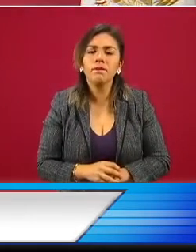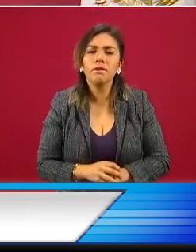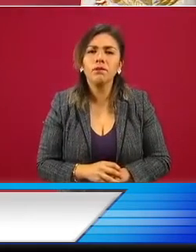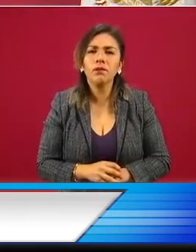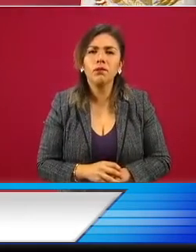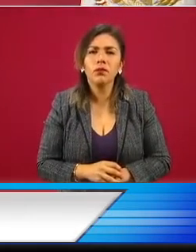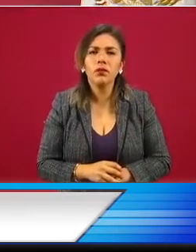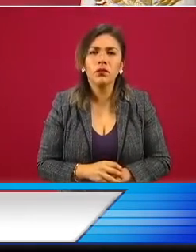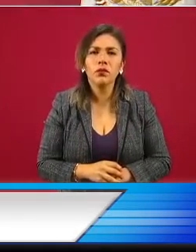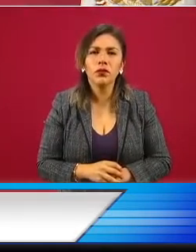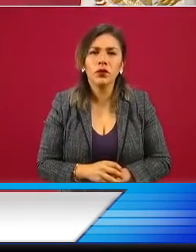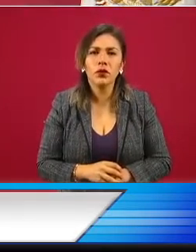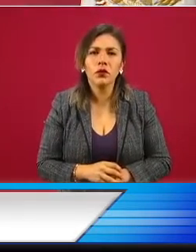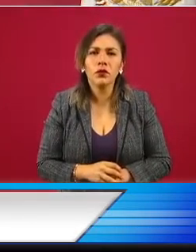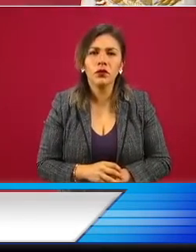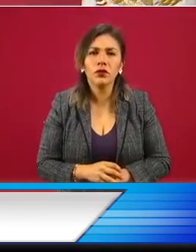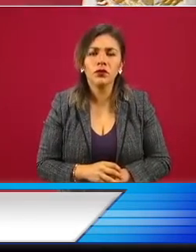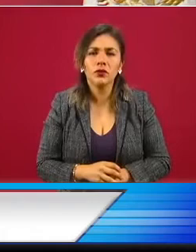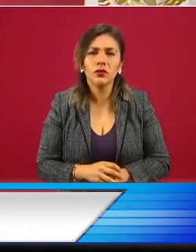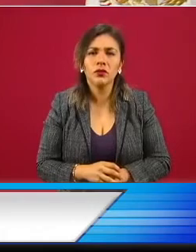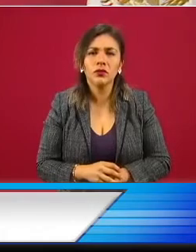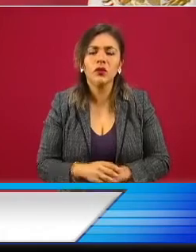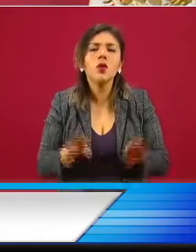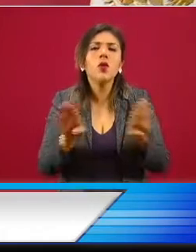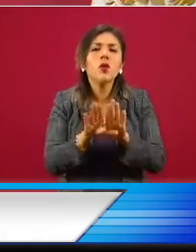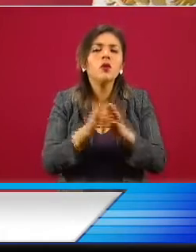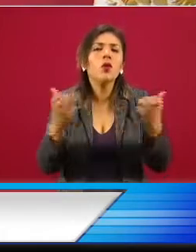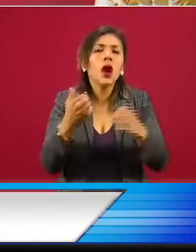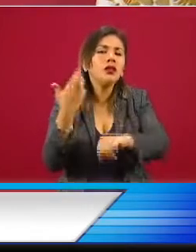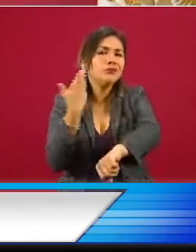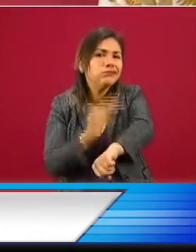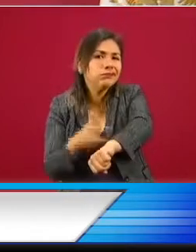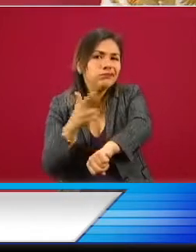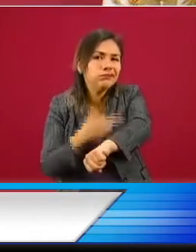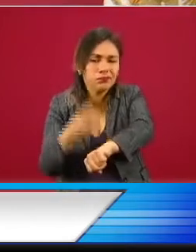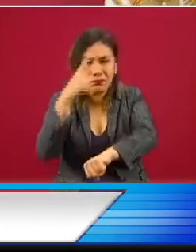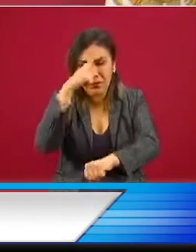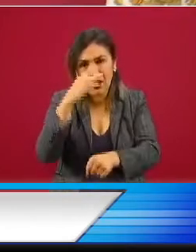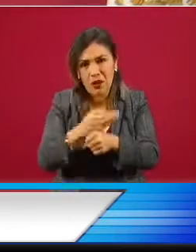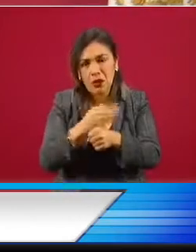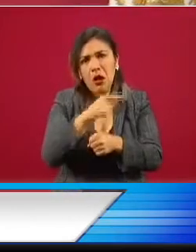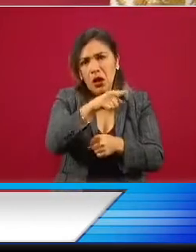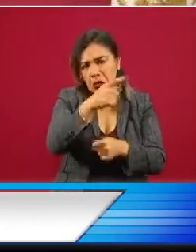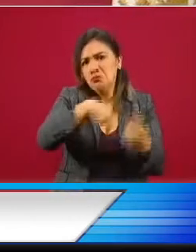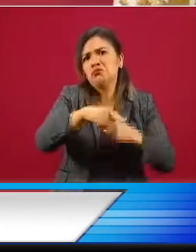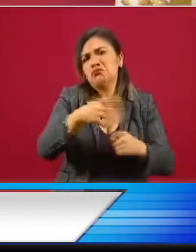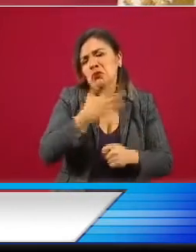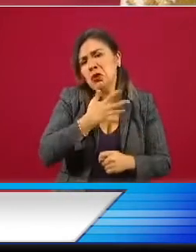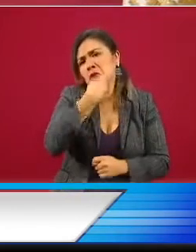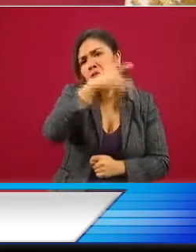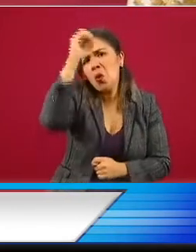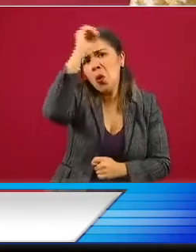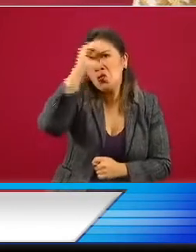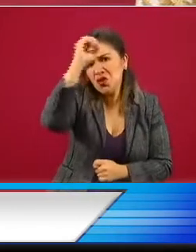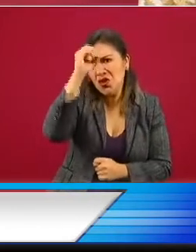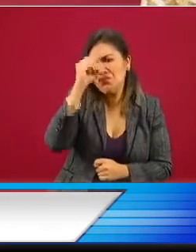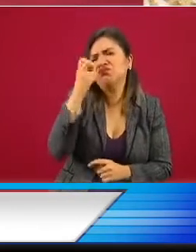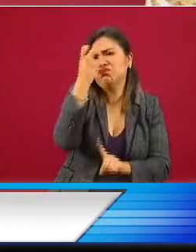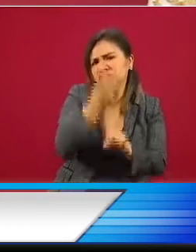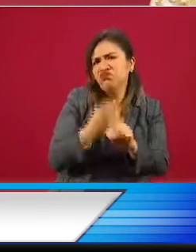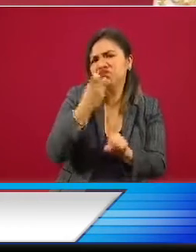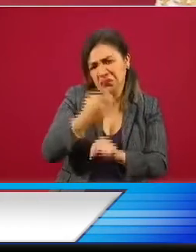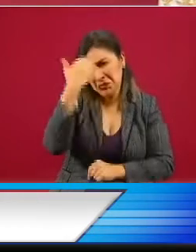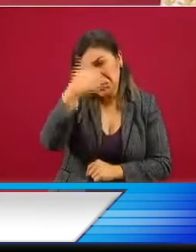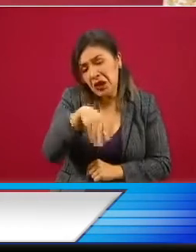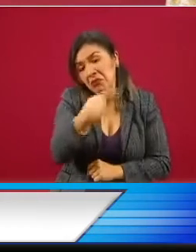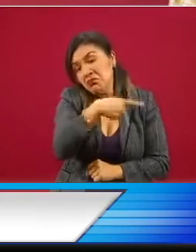se tocará el tema del regreso a clases, la apertura del sector industrial, las empresas que contribuirán en el tratado comercial,